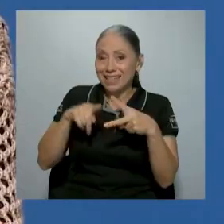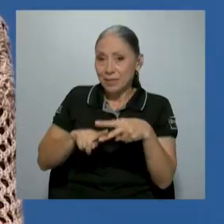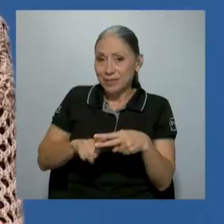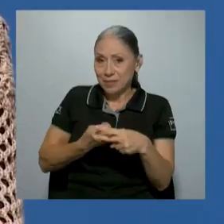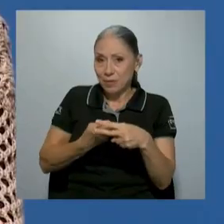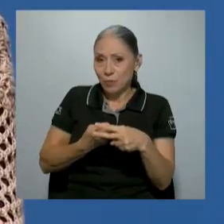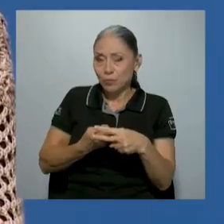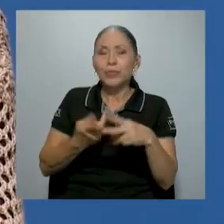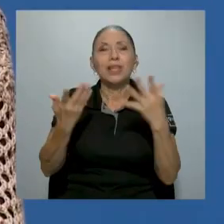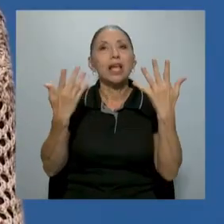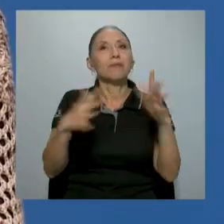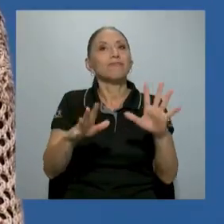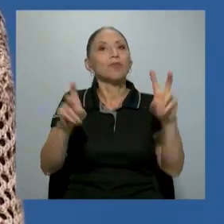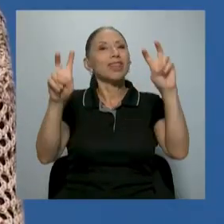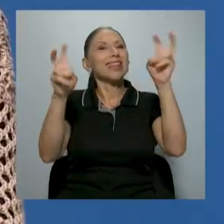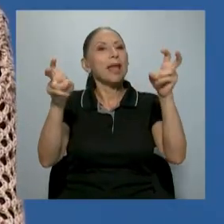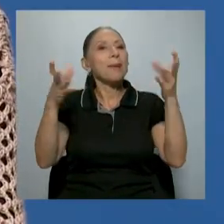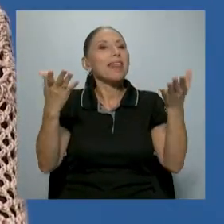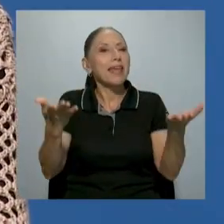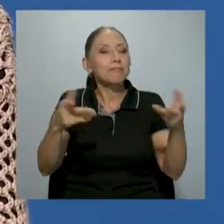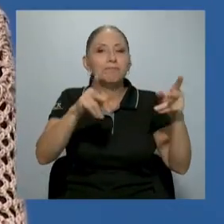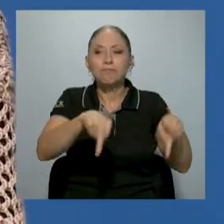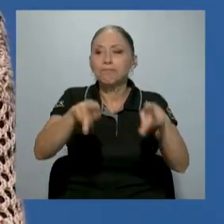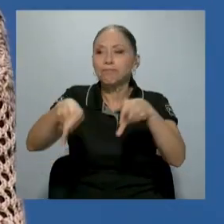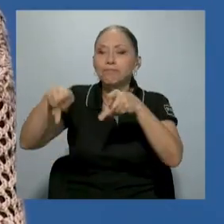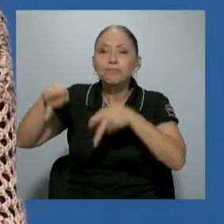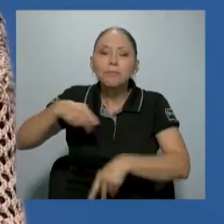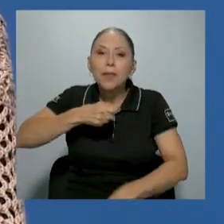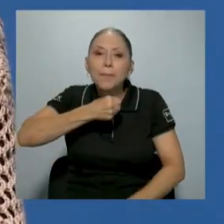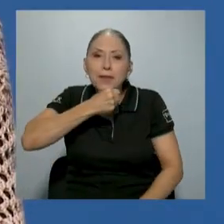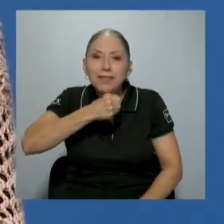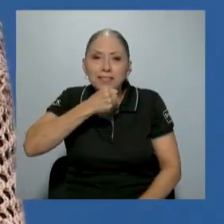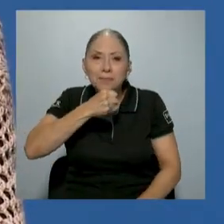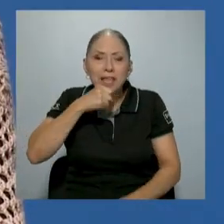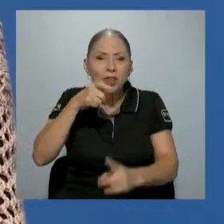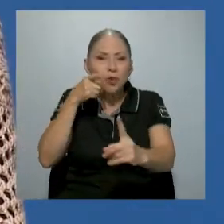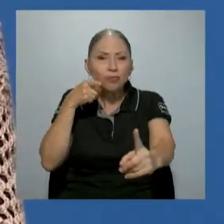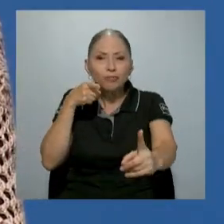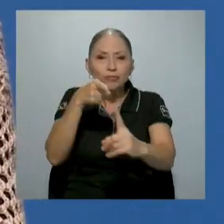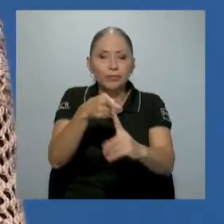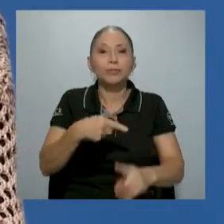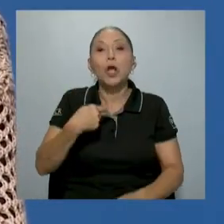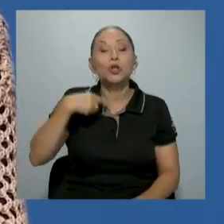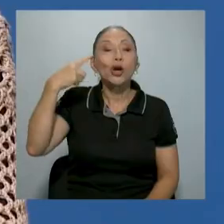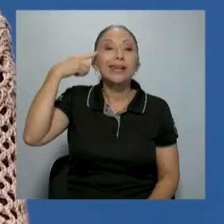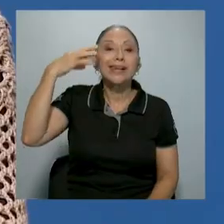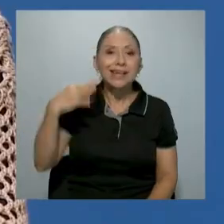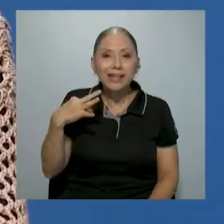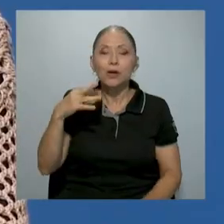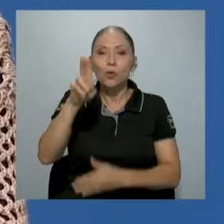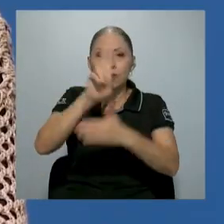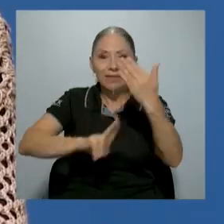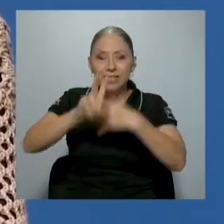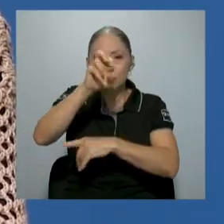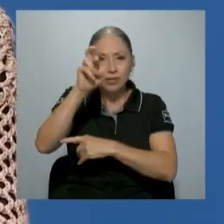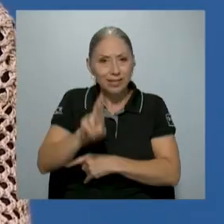envejecimiento poblacional. Vamos a ver, a mí me parece que la Universidad de Costa Rica ha incursionado en